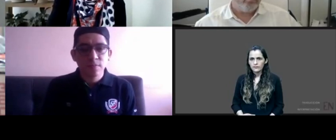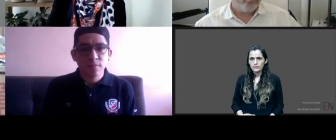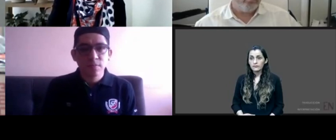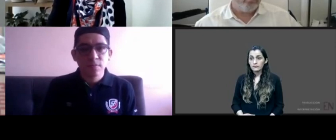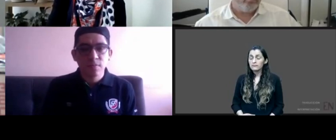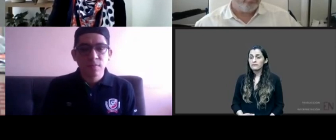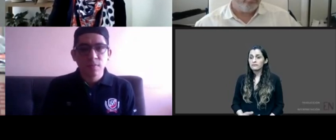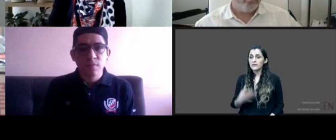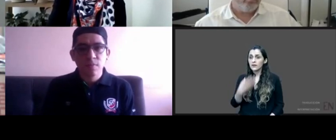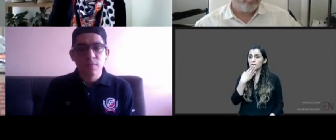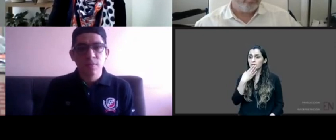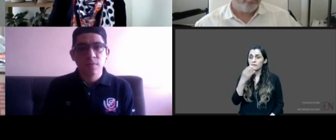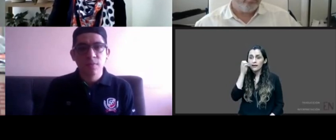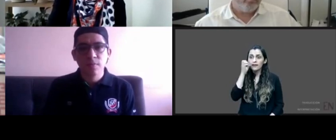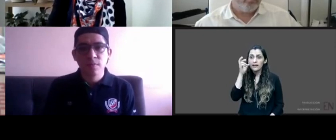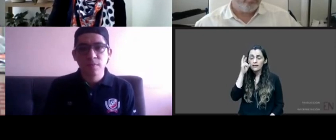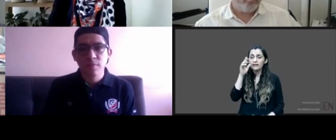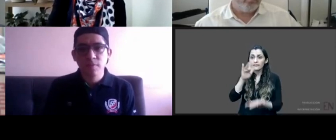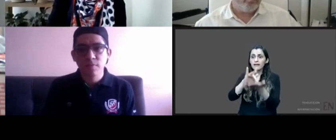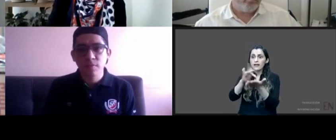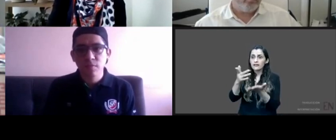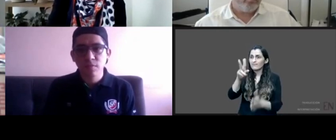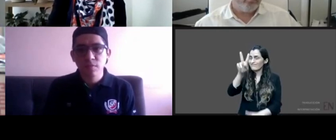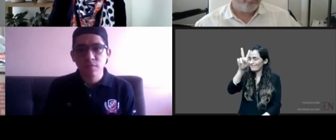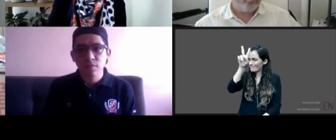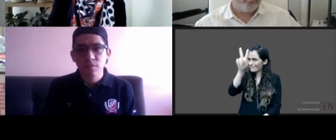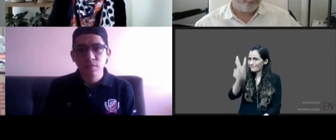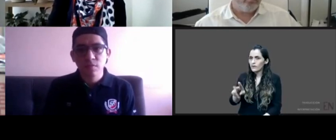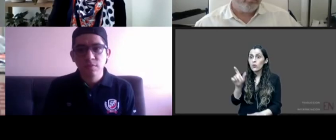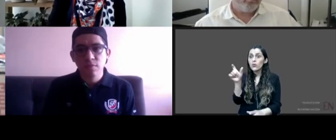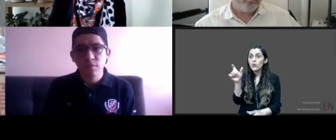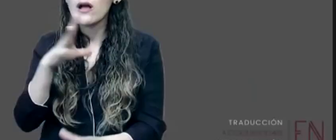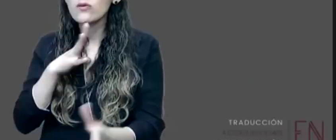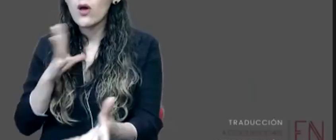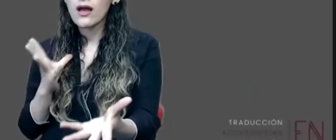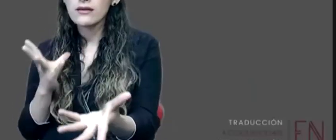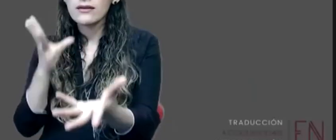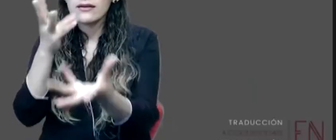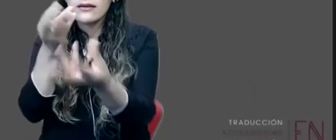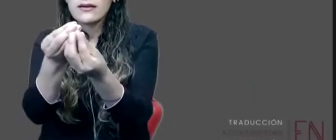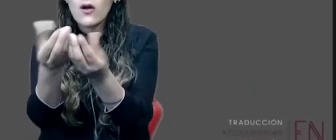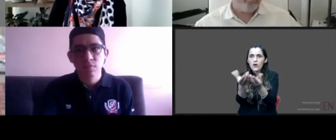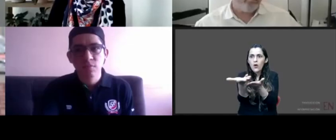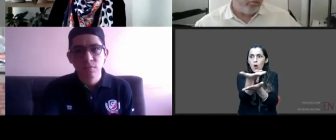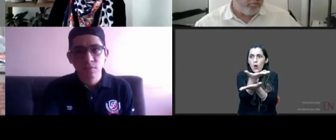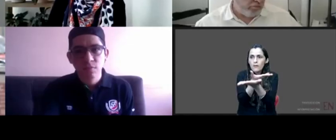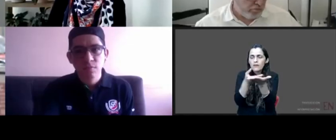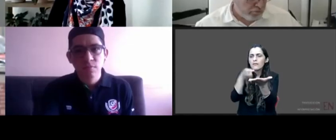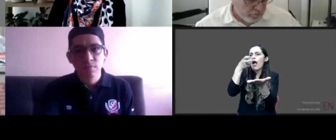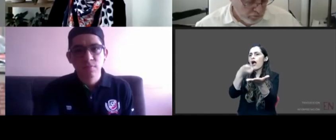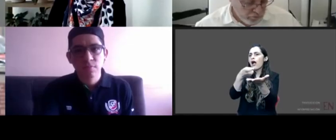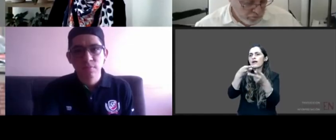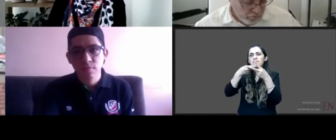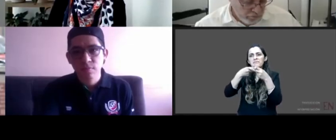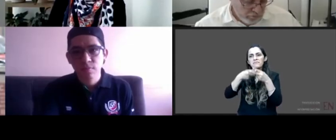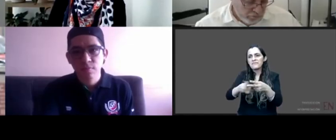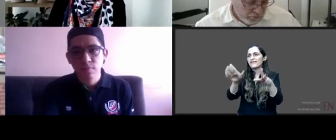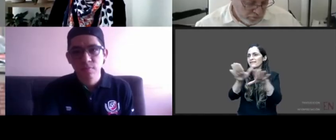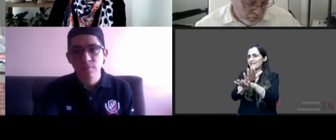Muy bien, Eric, muchas gracias. Sí, la convivencia hace la diferencia, ¿no? No podemos